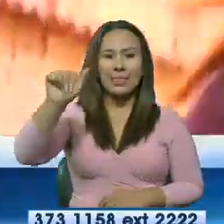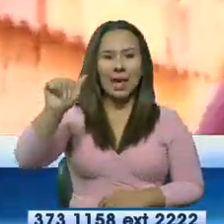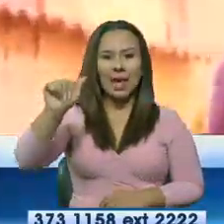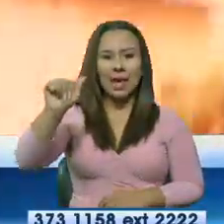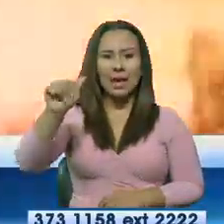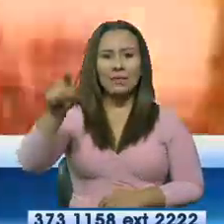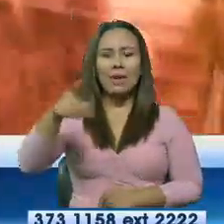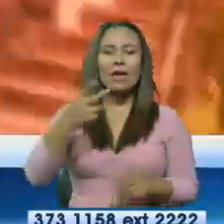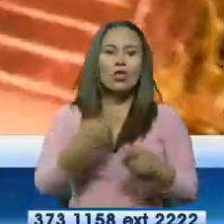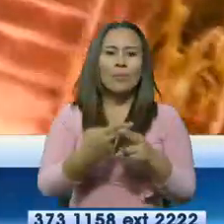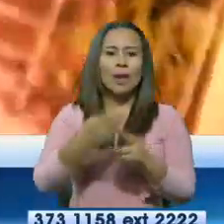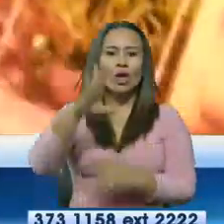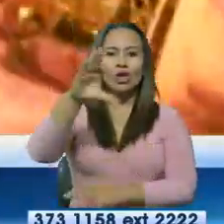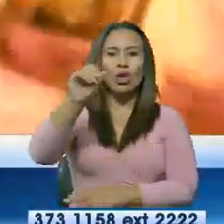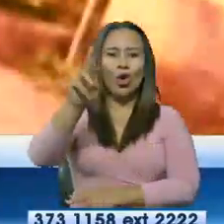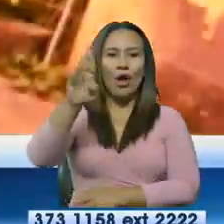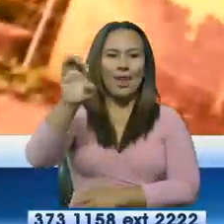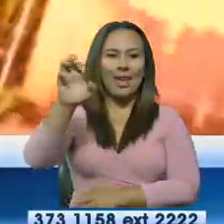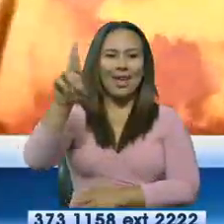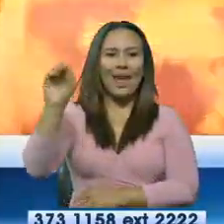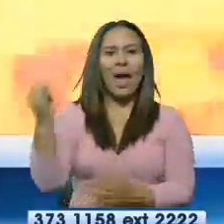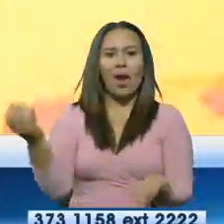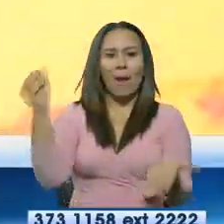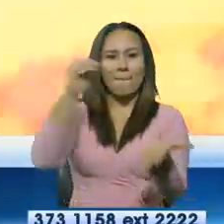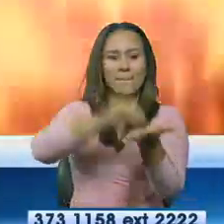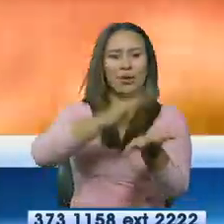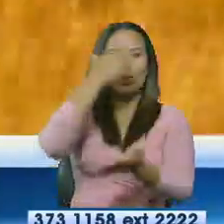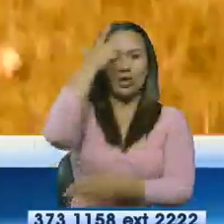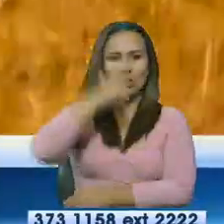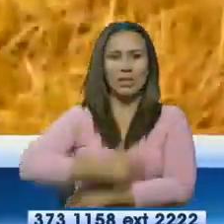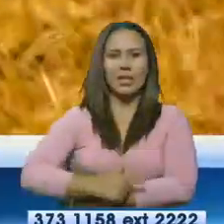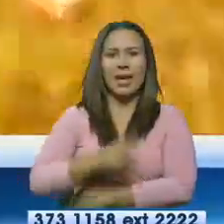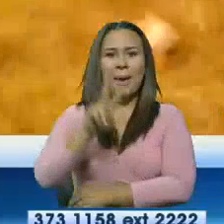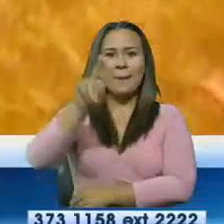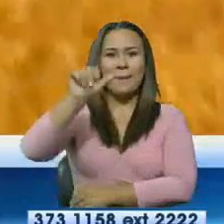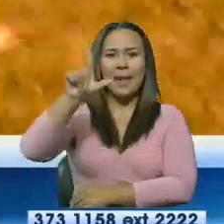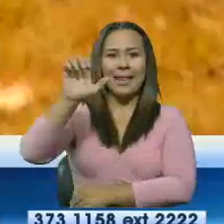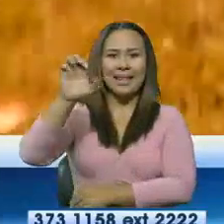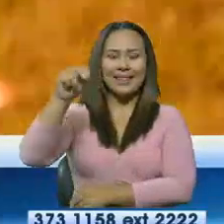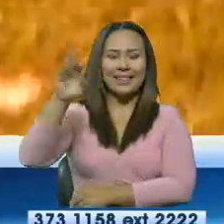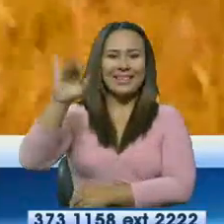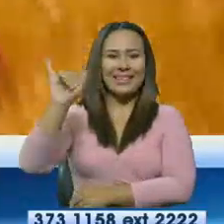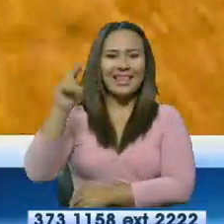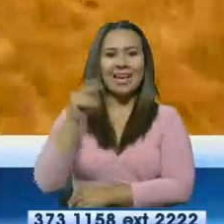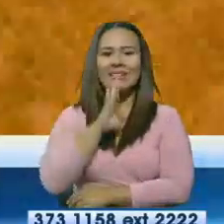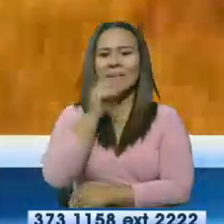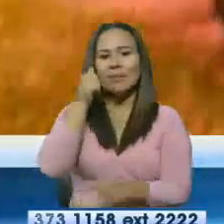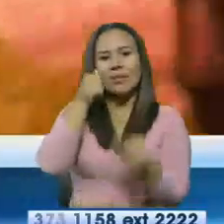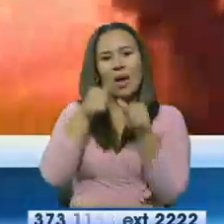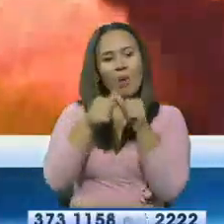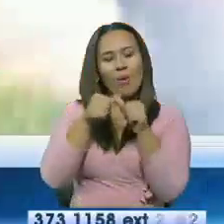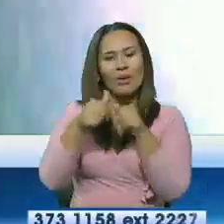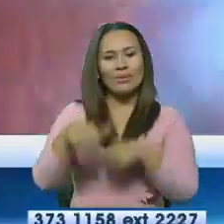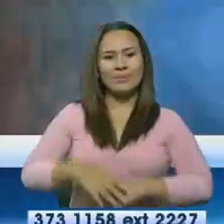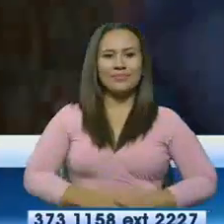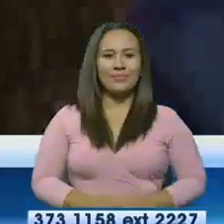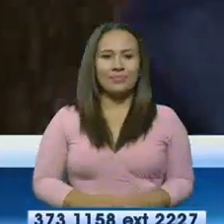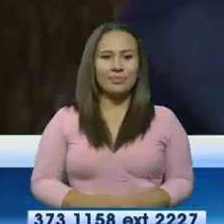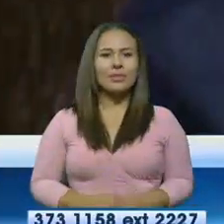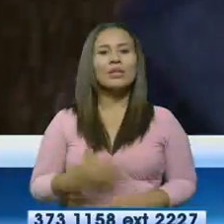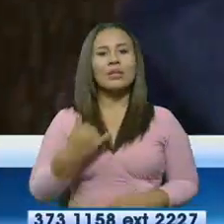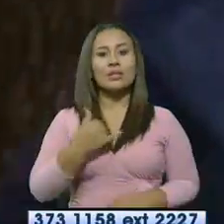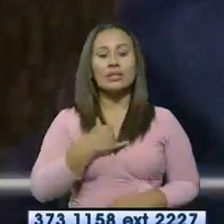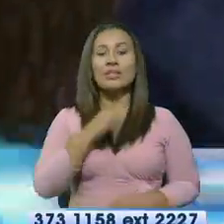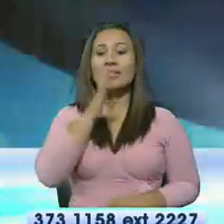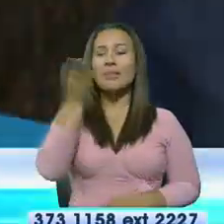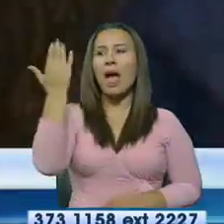como La Torera, y ahora personificada por Valentina Pacheco, que se quedó plasmada en el corazón de la Carita de Dios. Solía recorrer el